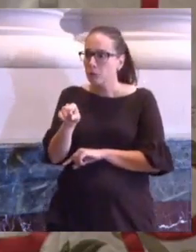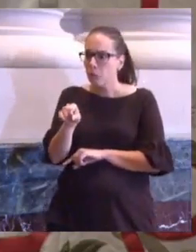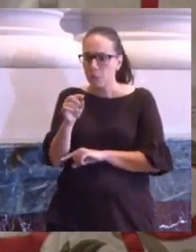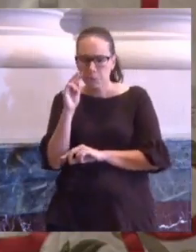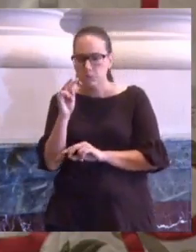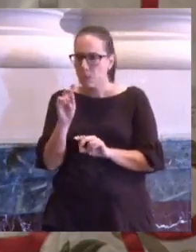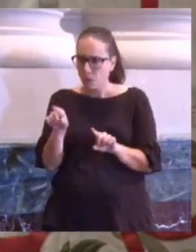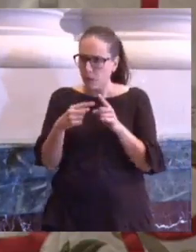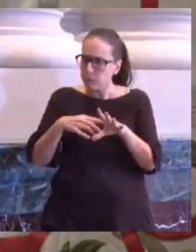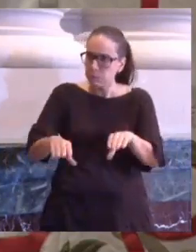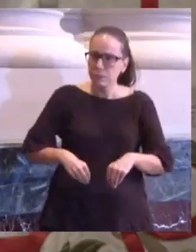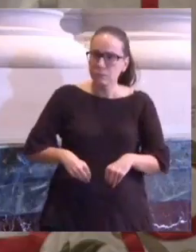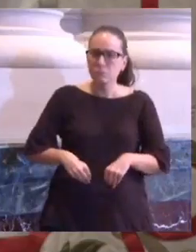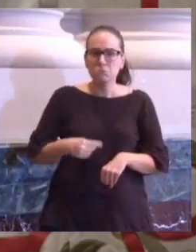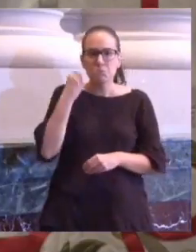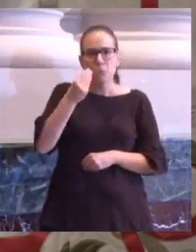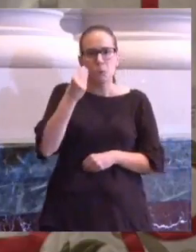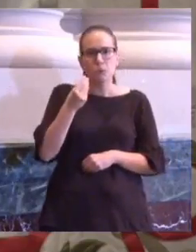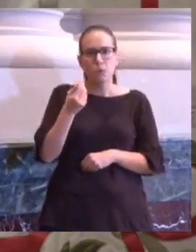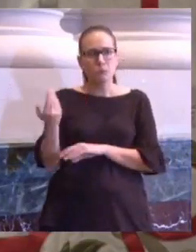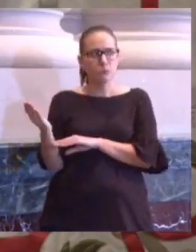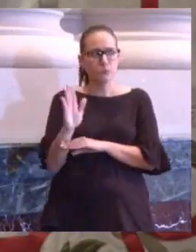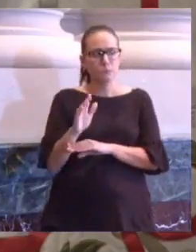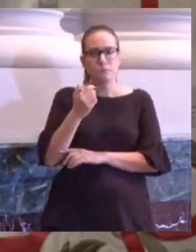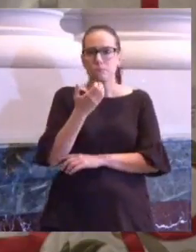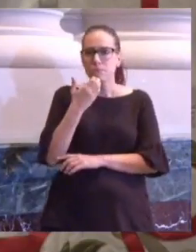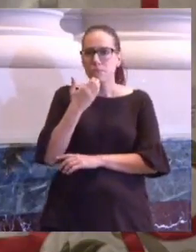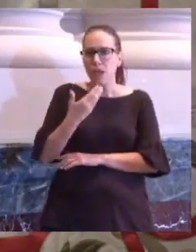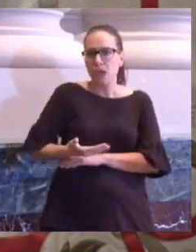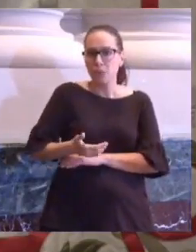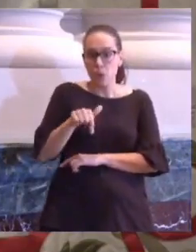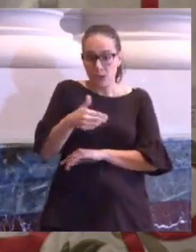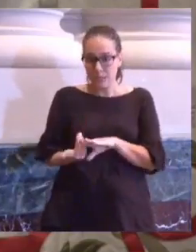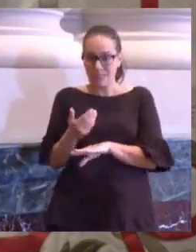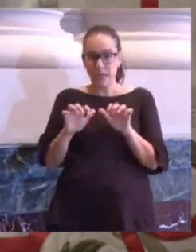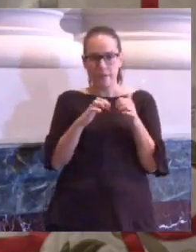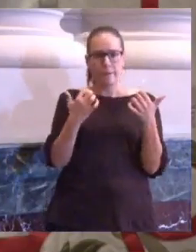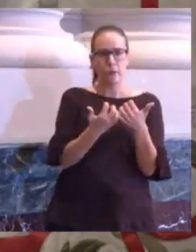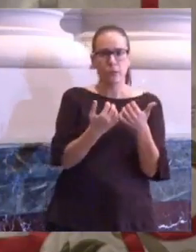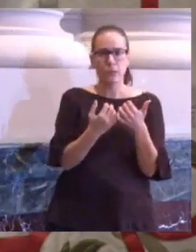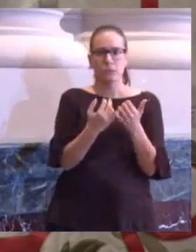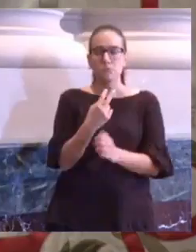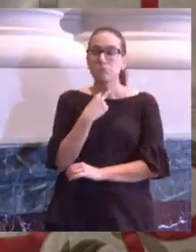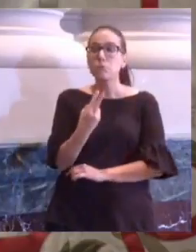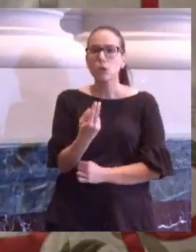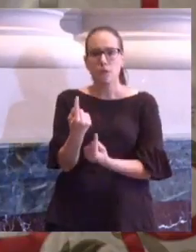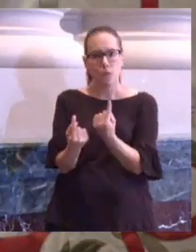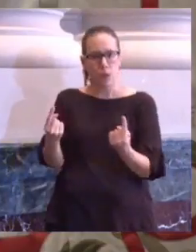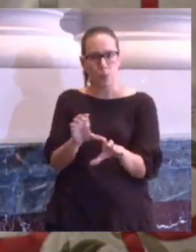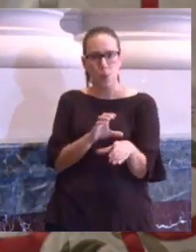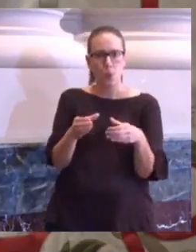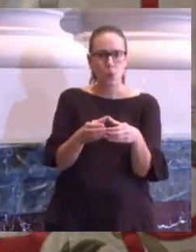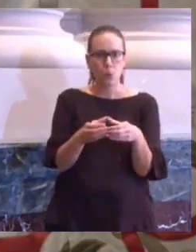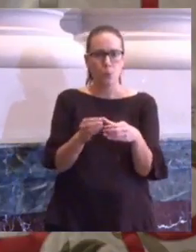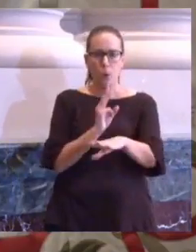debería servir de ejemplo y, desde luego, esta misma mañana en las Cortes algún portavoz de los